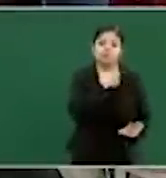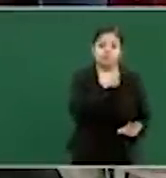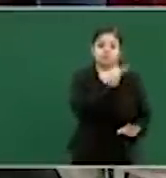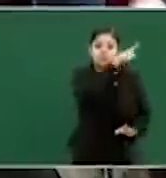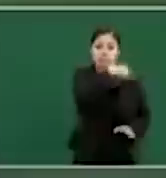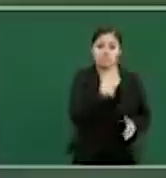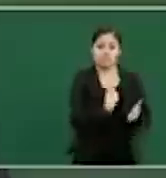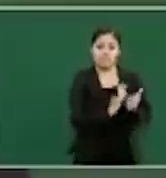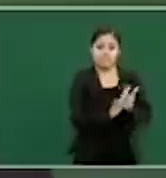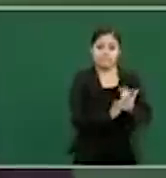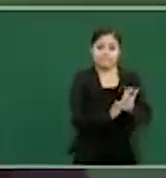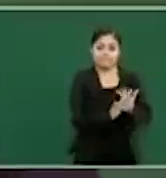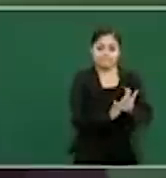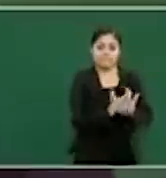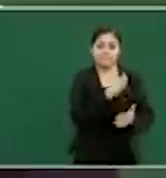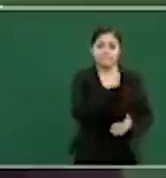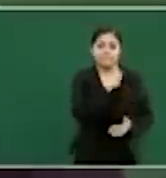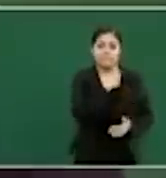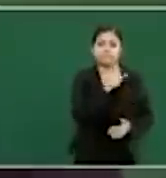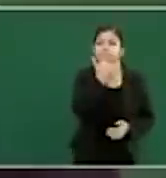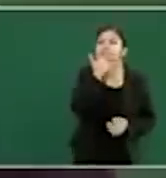están esperando.